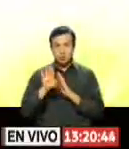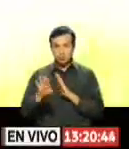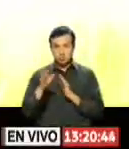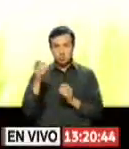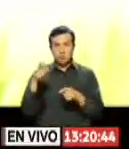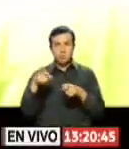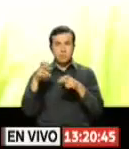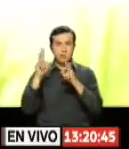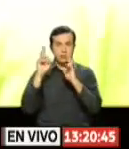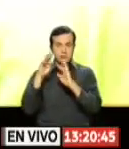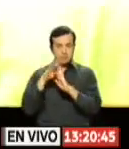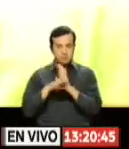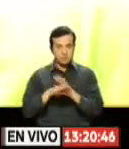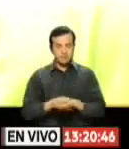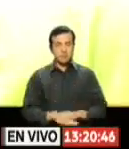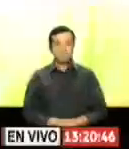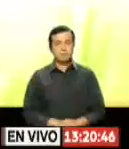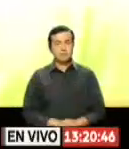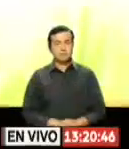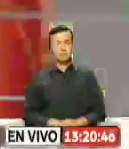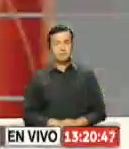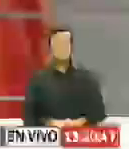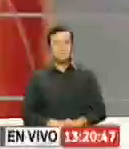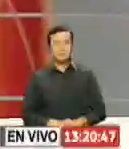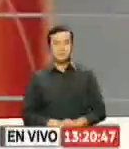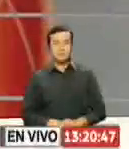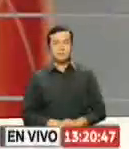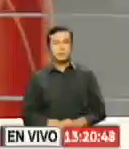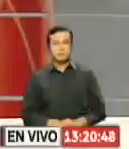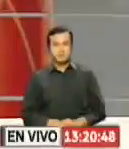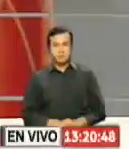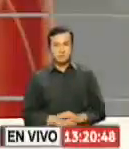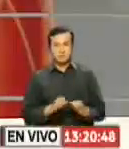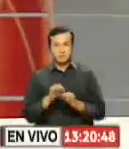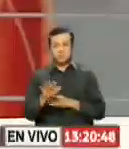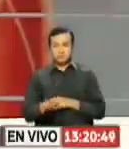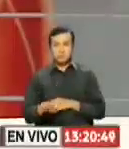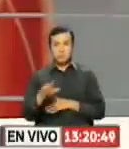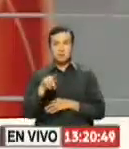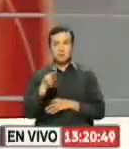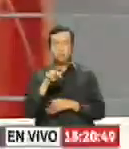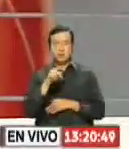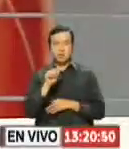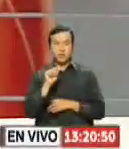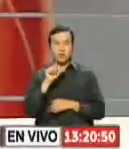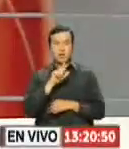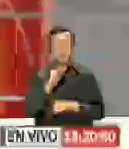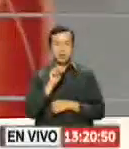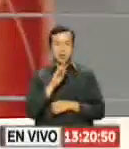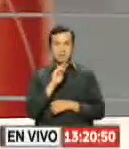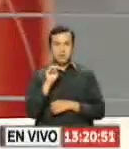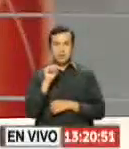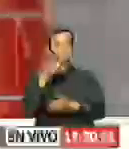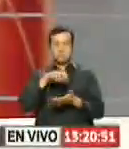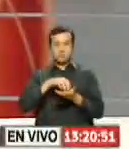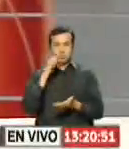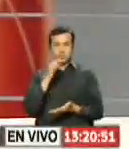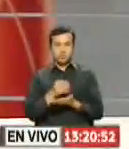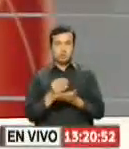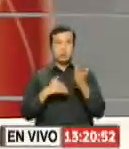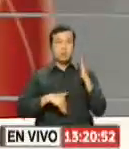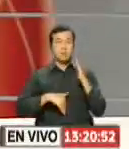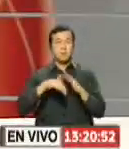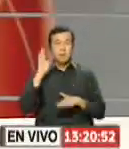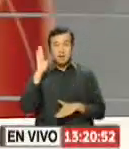de conducir. Marbelline Toledo, Telediario. Y en los cantones de Pangua y La Maná, en la provincia de Cotopaxi, se registró el mayor número